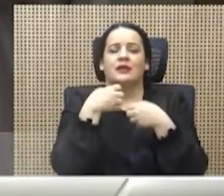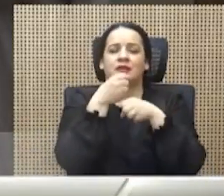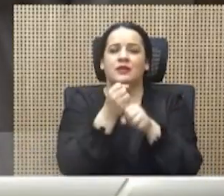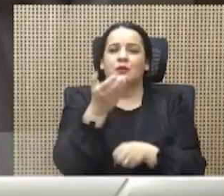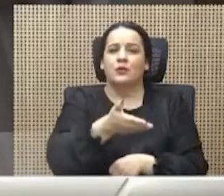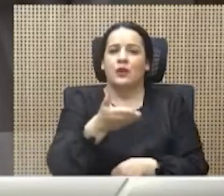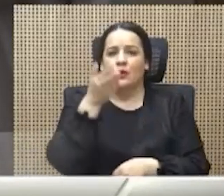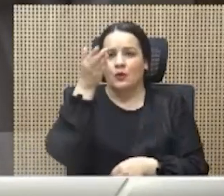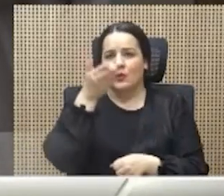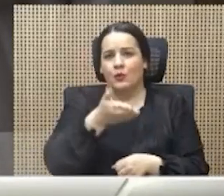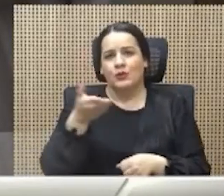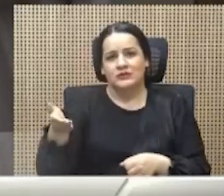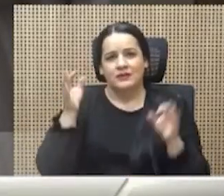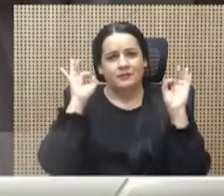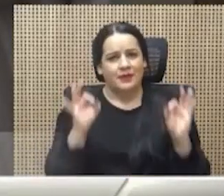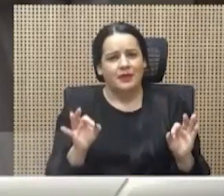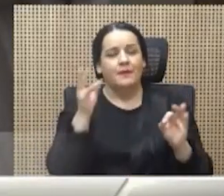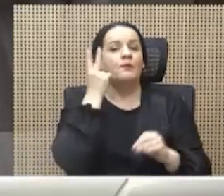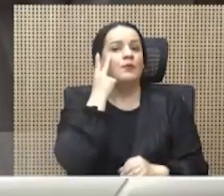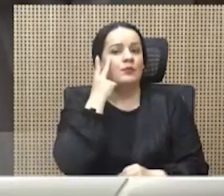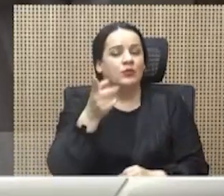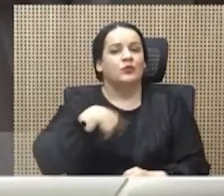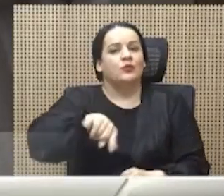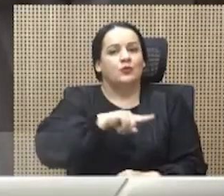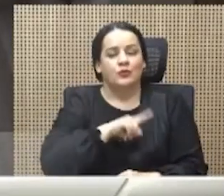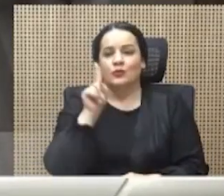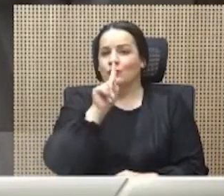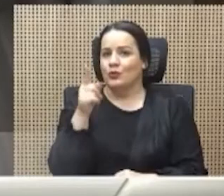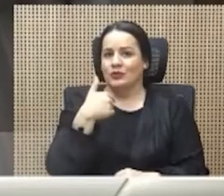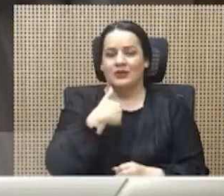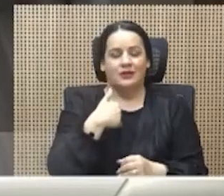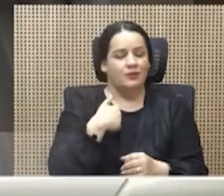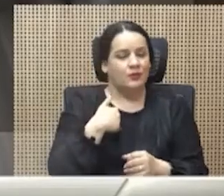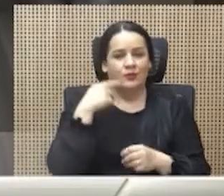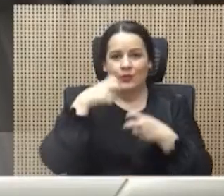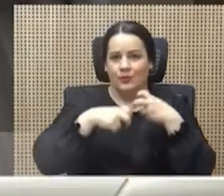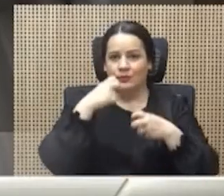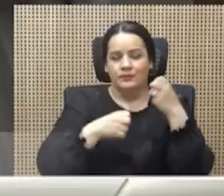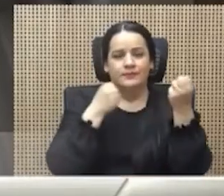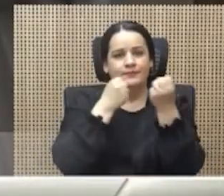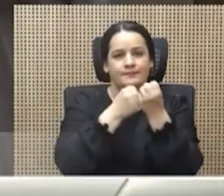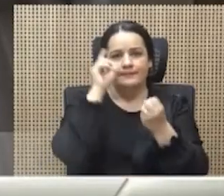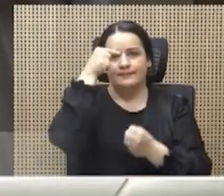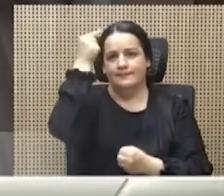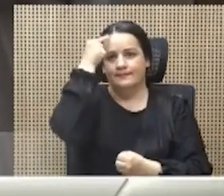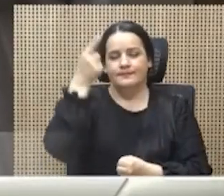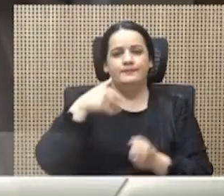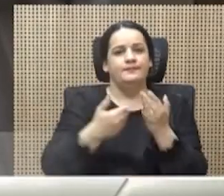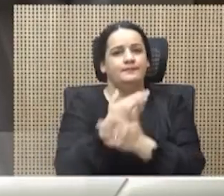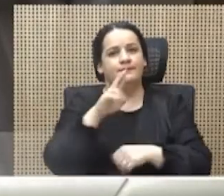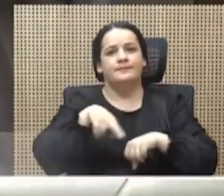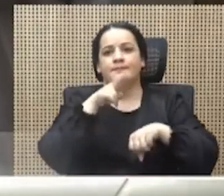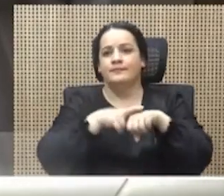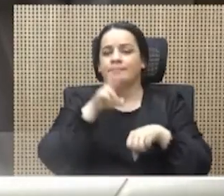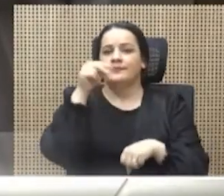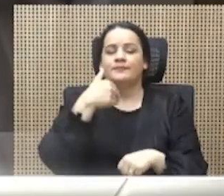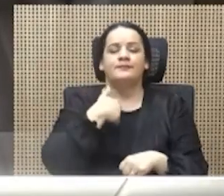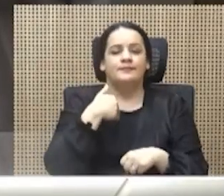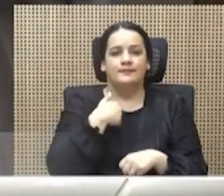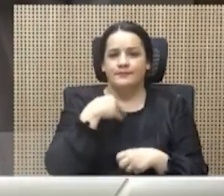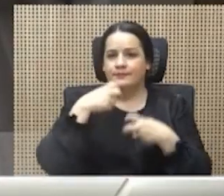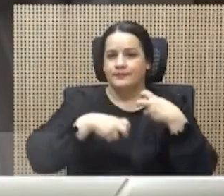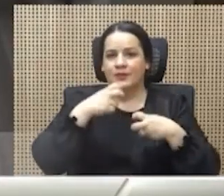bien. Y vamos a ver, nosotros no tenemos problema en apoyar al gobierno, por lo menos en Nueva República, no tenemos problema cuando se